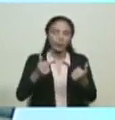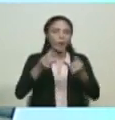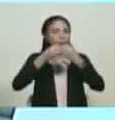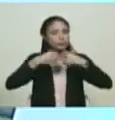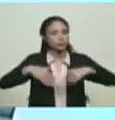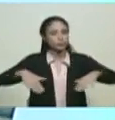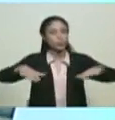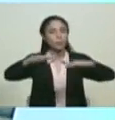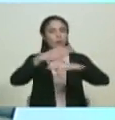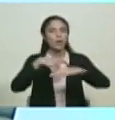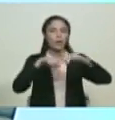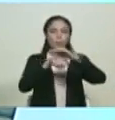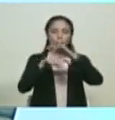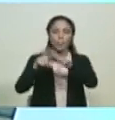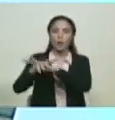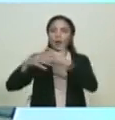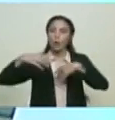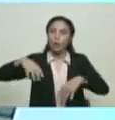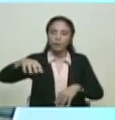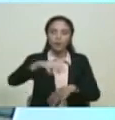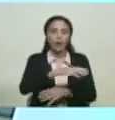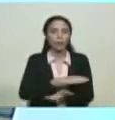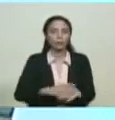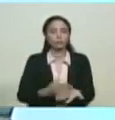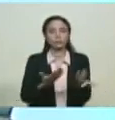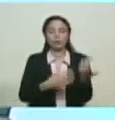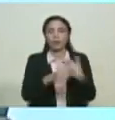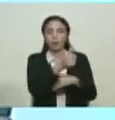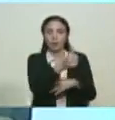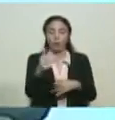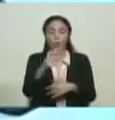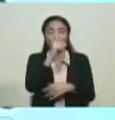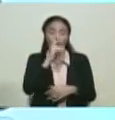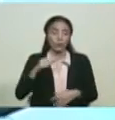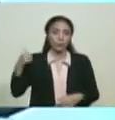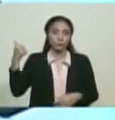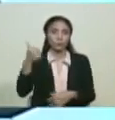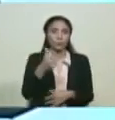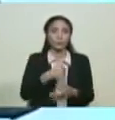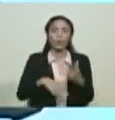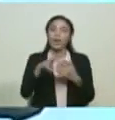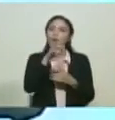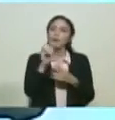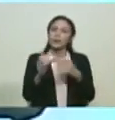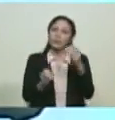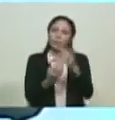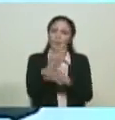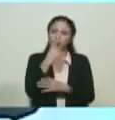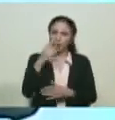permanente en batalla durante cada uno de estos años el 20 de mayo